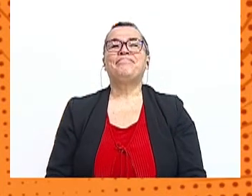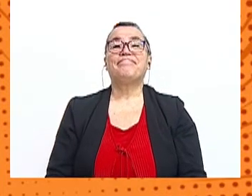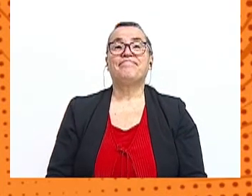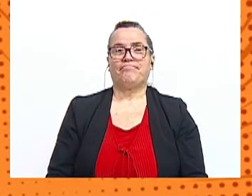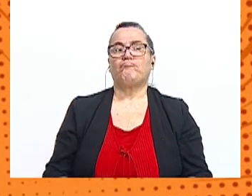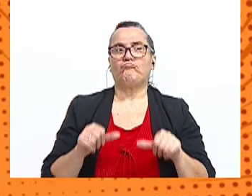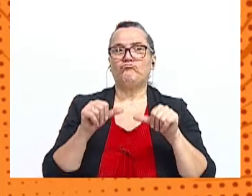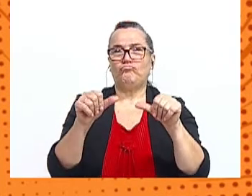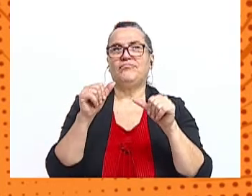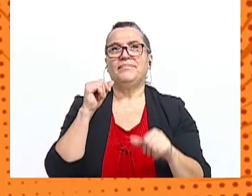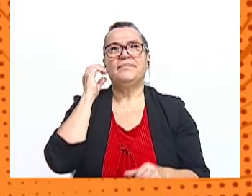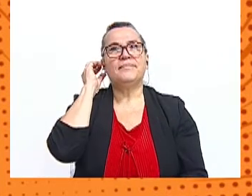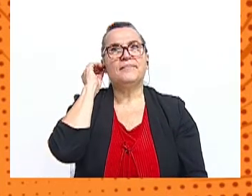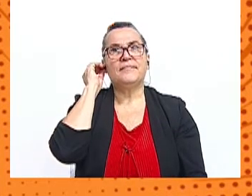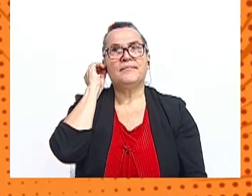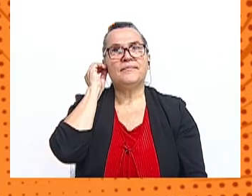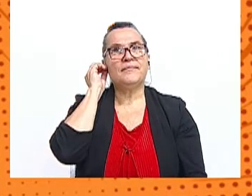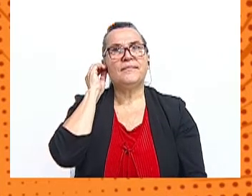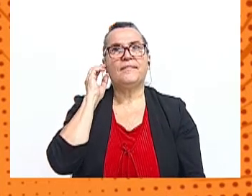Sigamos.